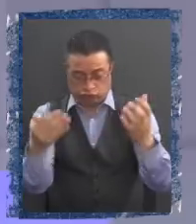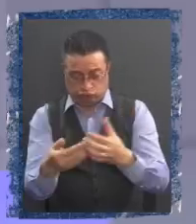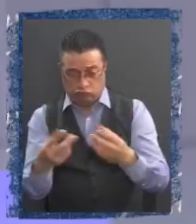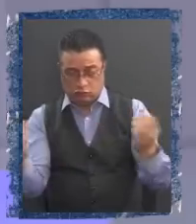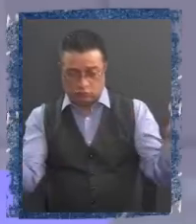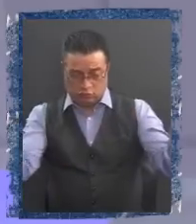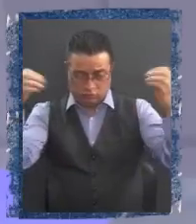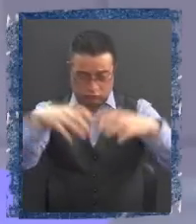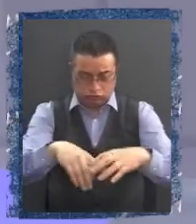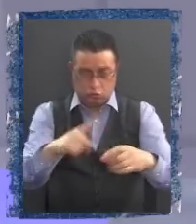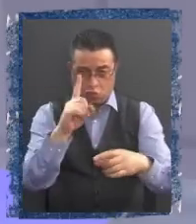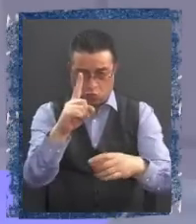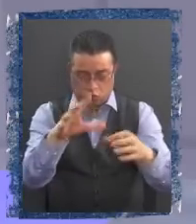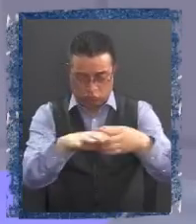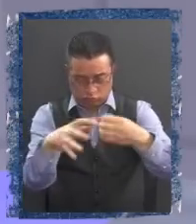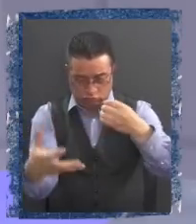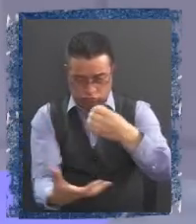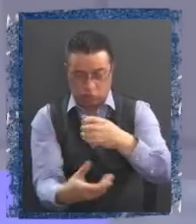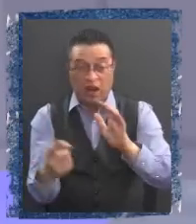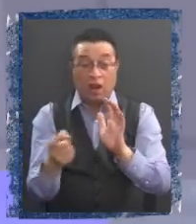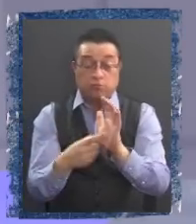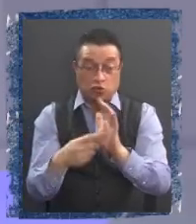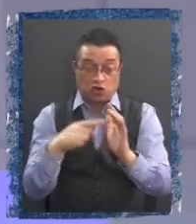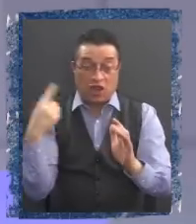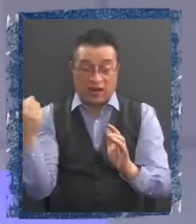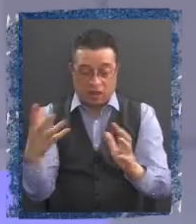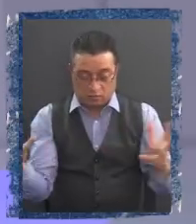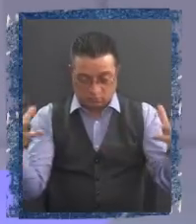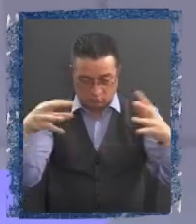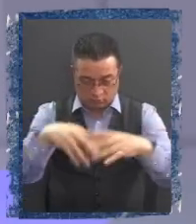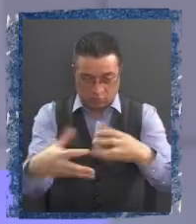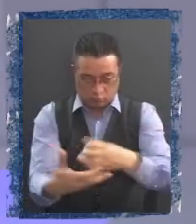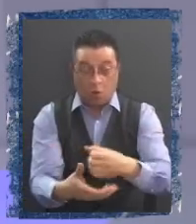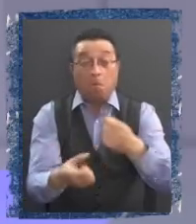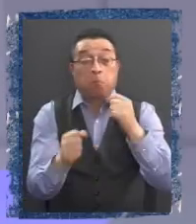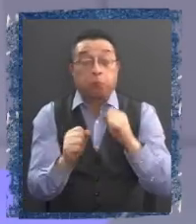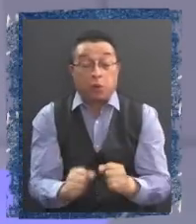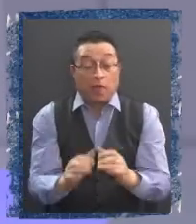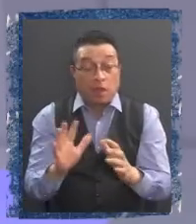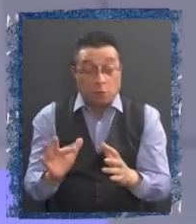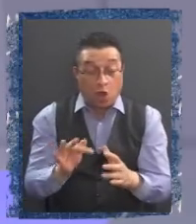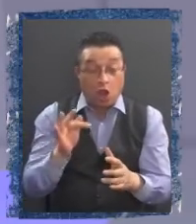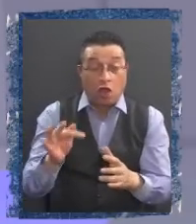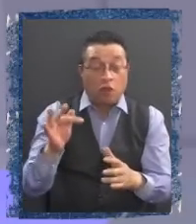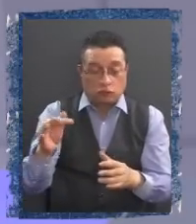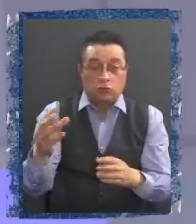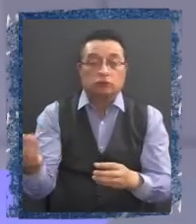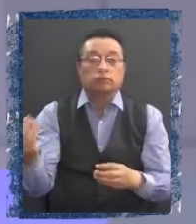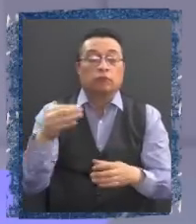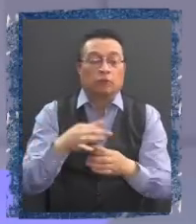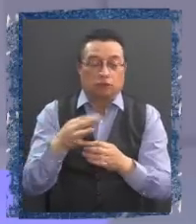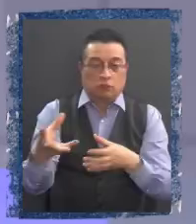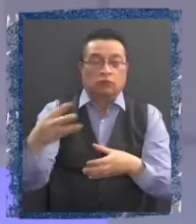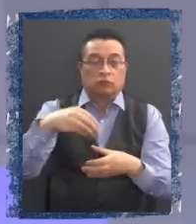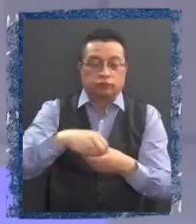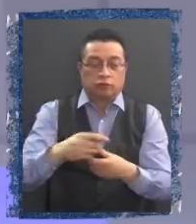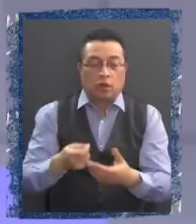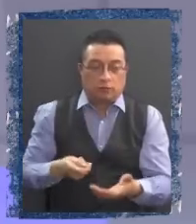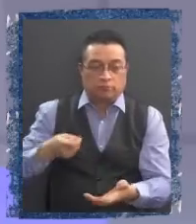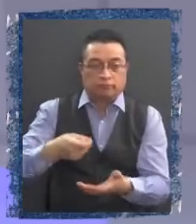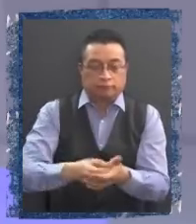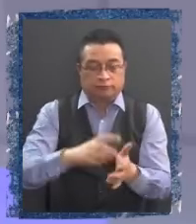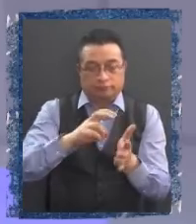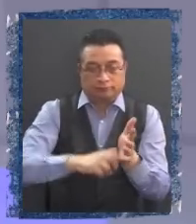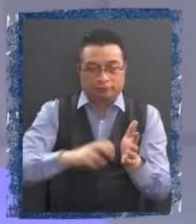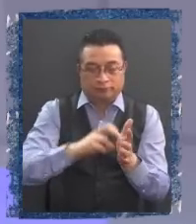son principalmente impuestos generales, y dice podrá eventualmente, ¿cierto?, también incorporar cotizaciones.